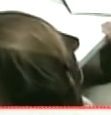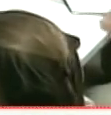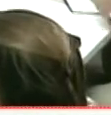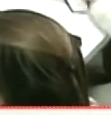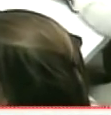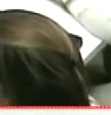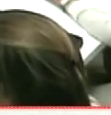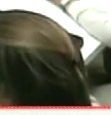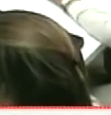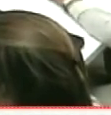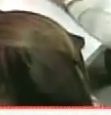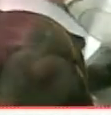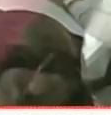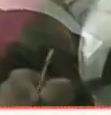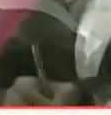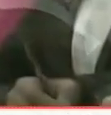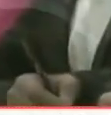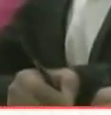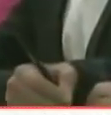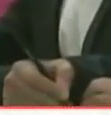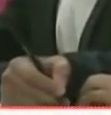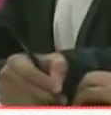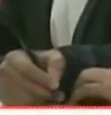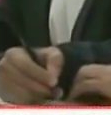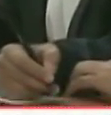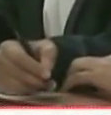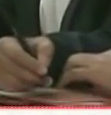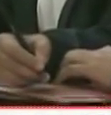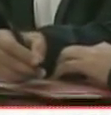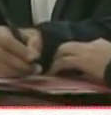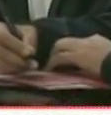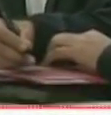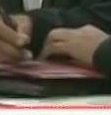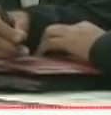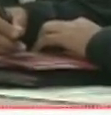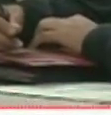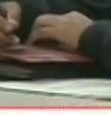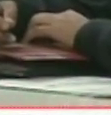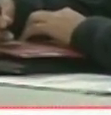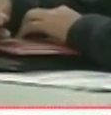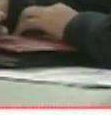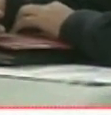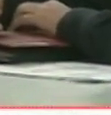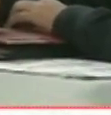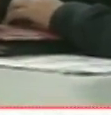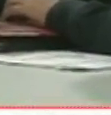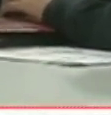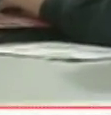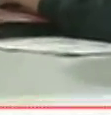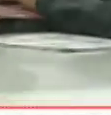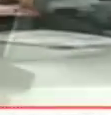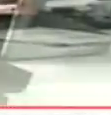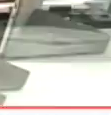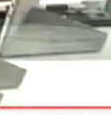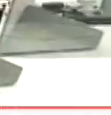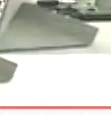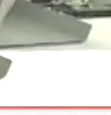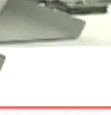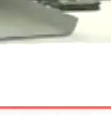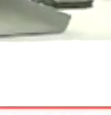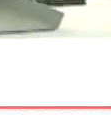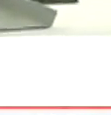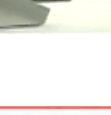septiembre, octubre, noviembre, diciembre, y visualizando ya el primer semestre del